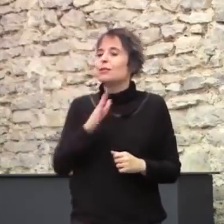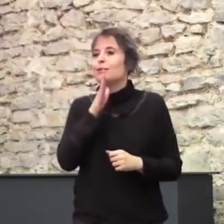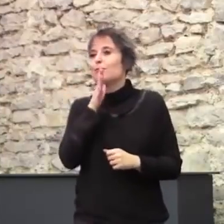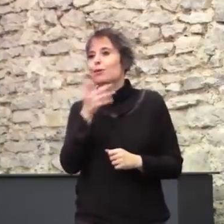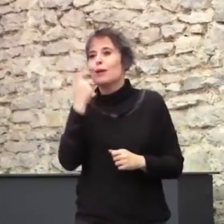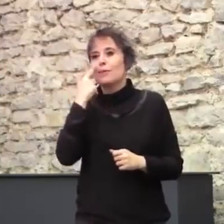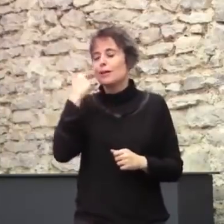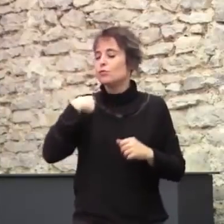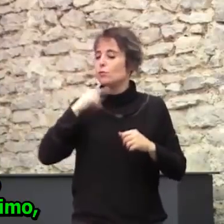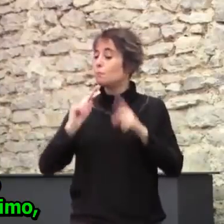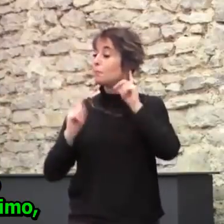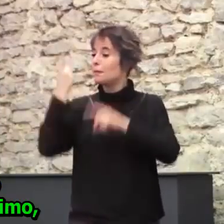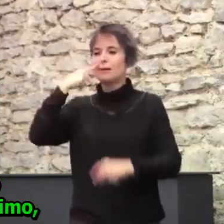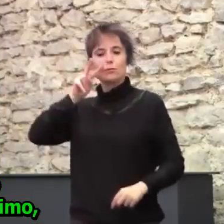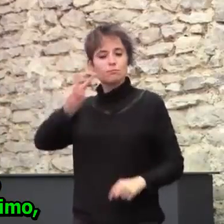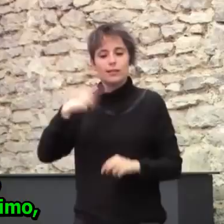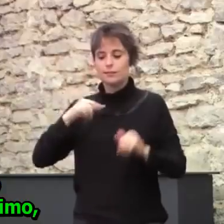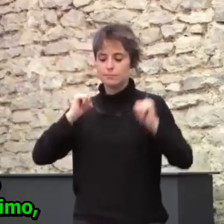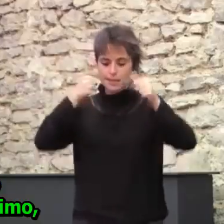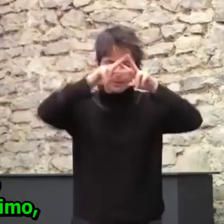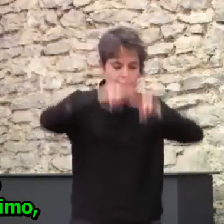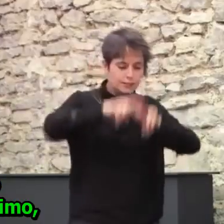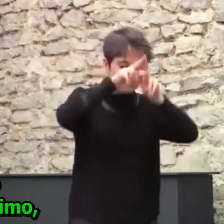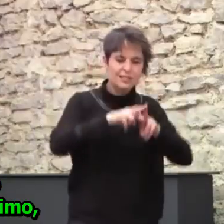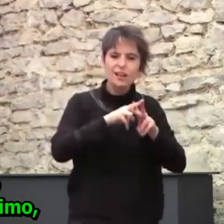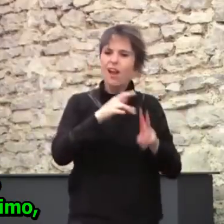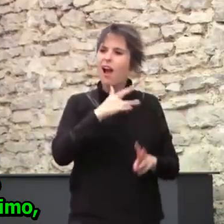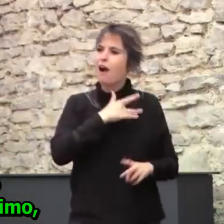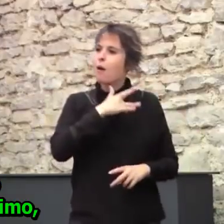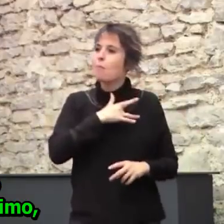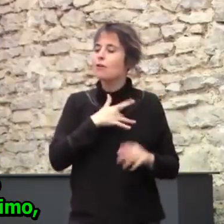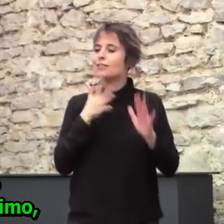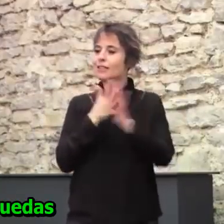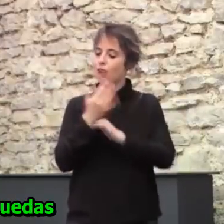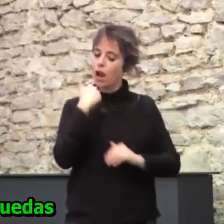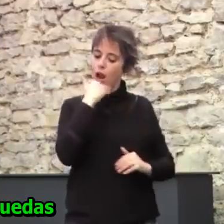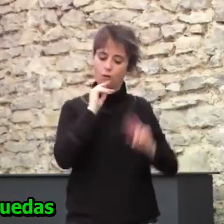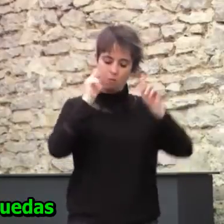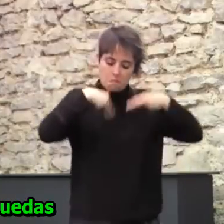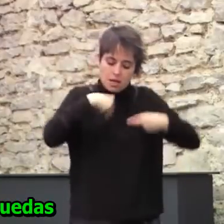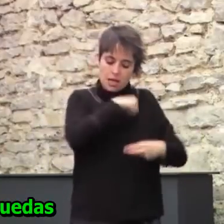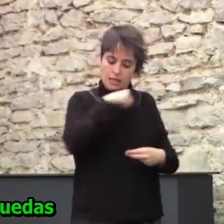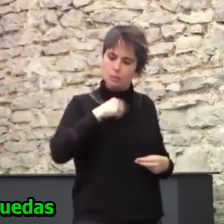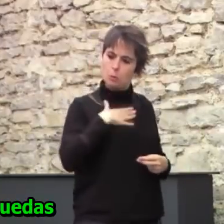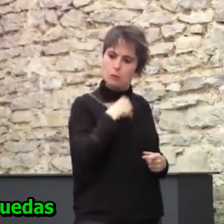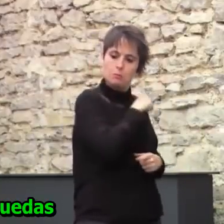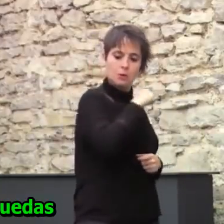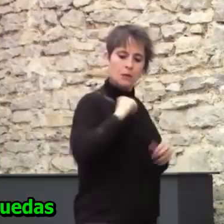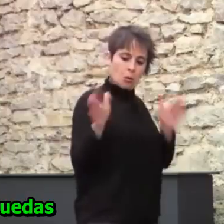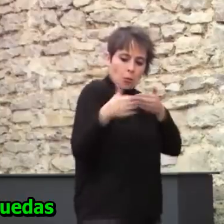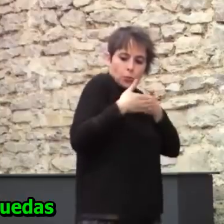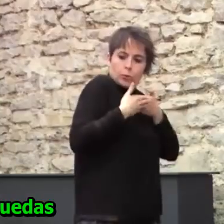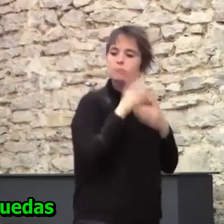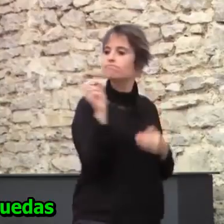porque lo primero que yo vi a la hora de empezar a estudiarlo es que el amor no es un fenómeno íntimo, que pertenece a tu privacidad y